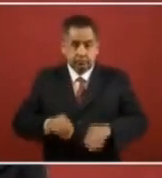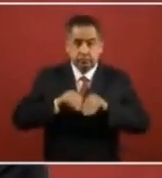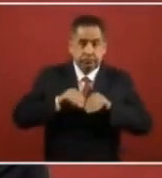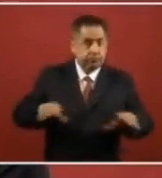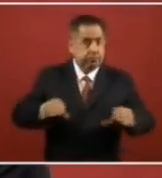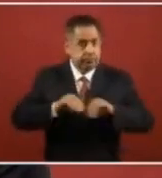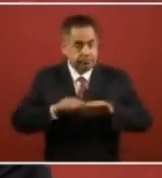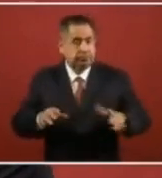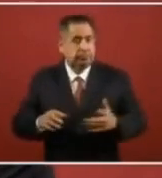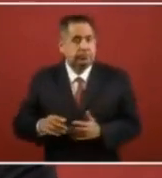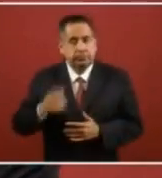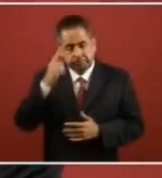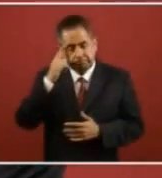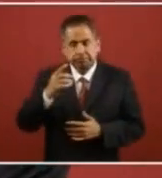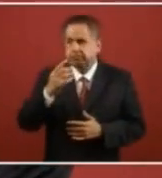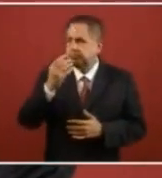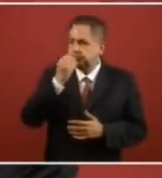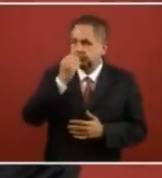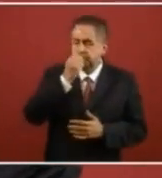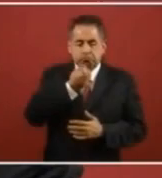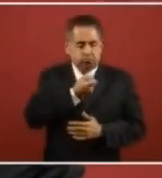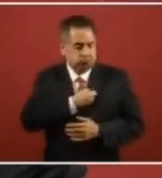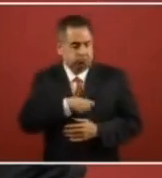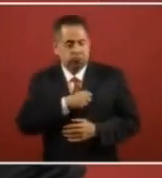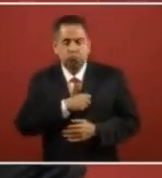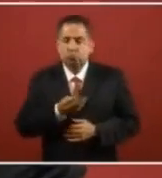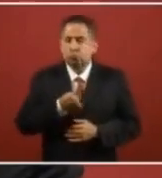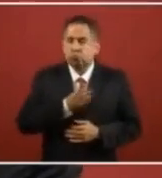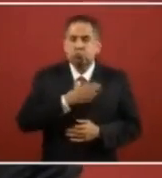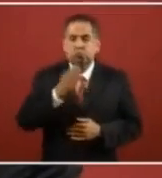a informar sobre una buena, una sana alimentación.